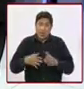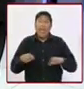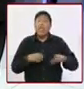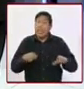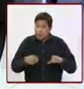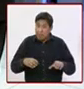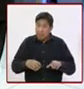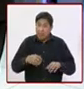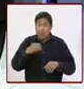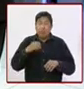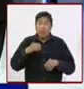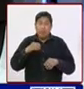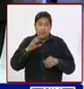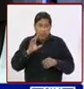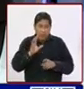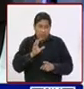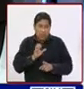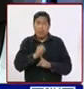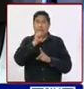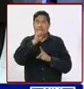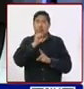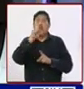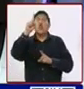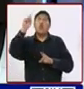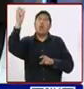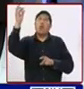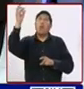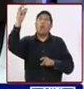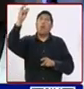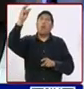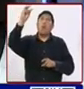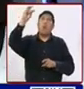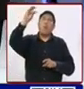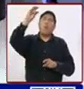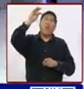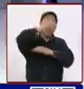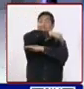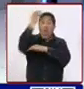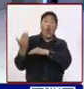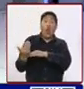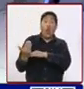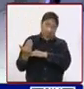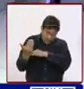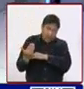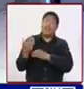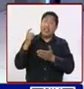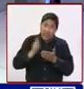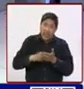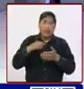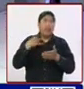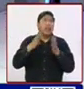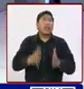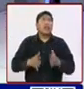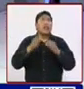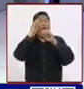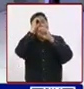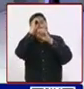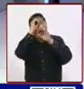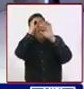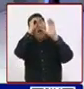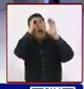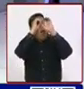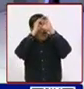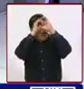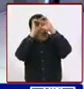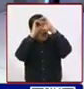esta estudiante? Ha descubierto un asteroide. Pero la cosa no se ha quedado ahí, porque esta estudiante, después de haber